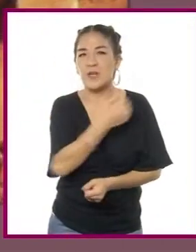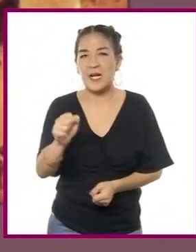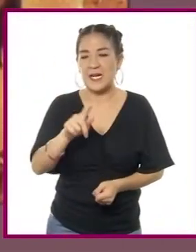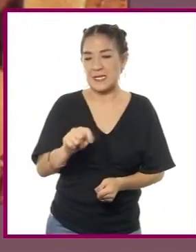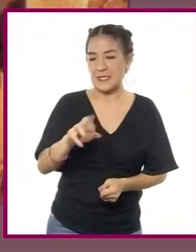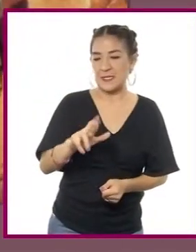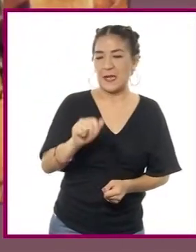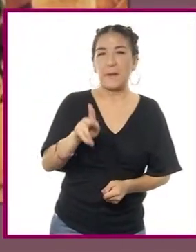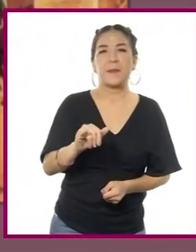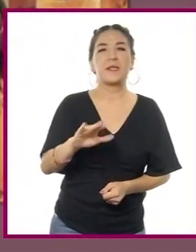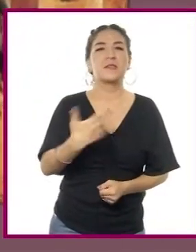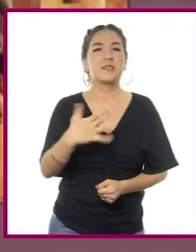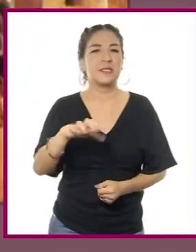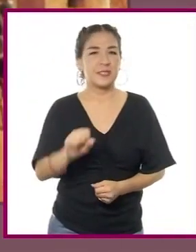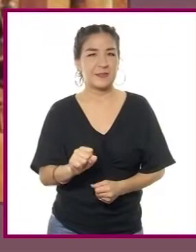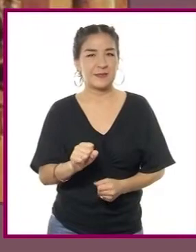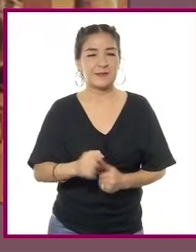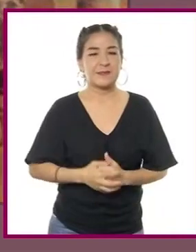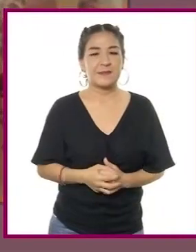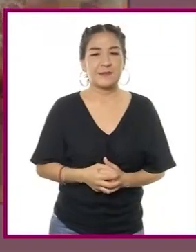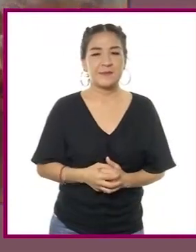trapiches.